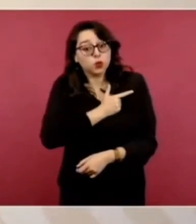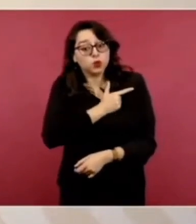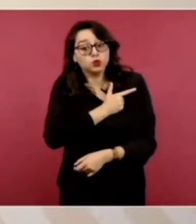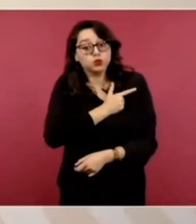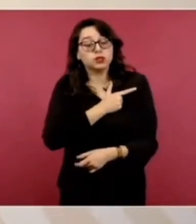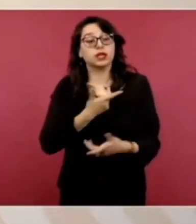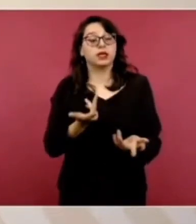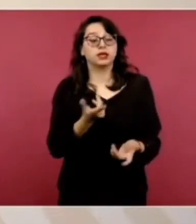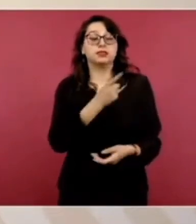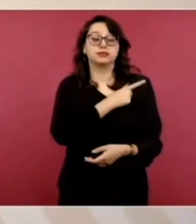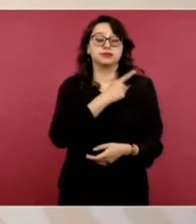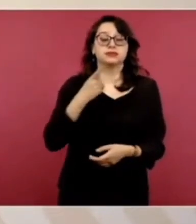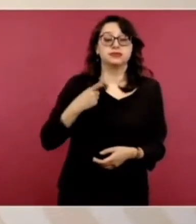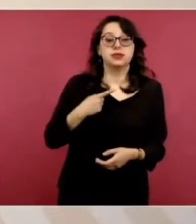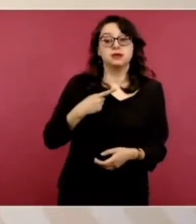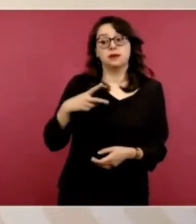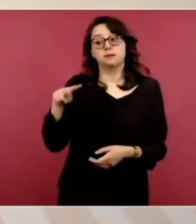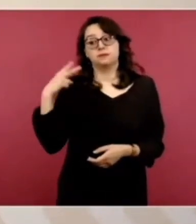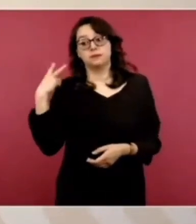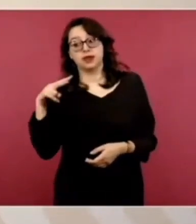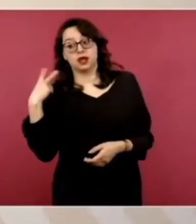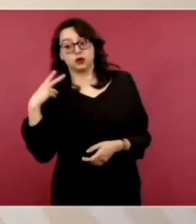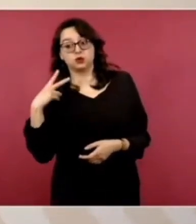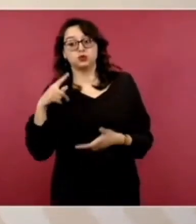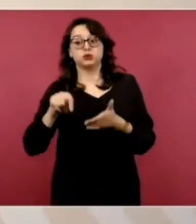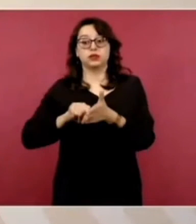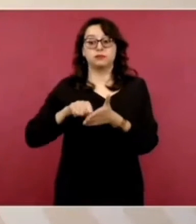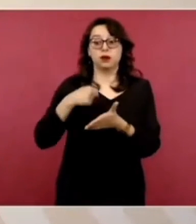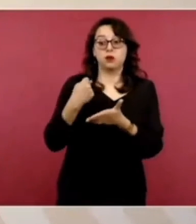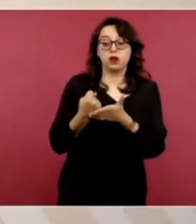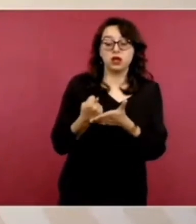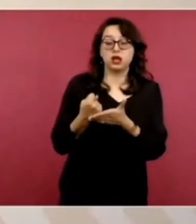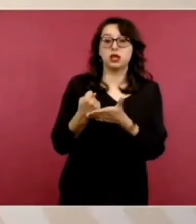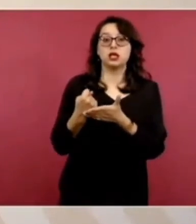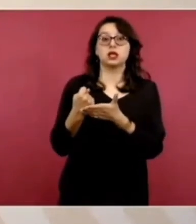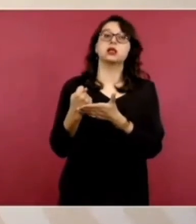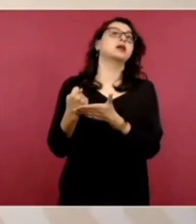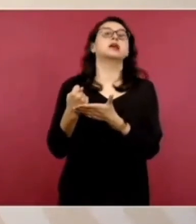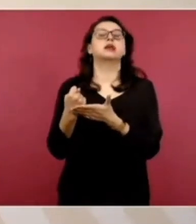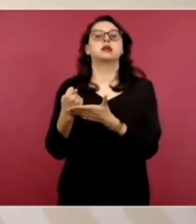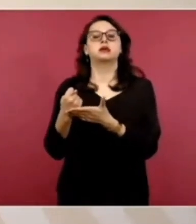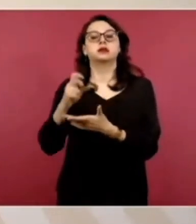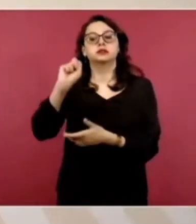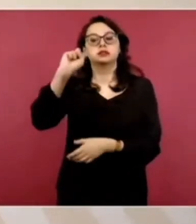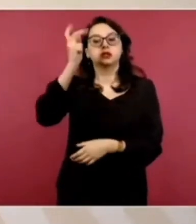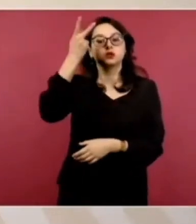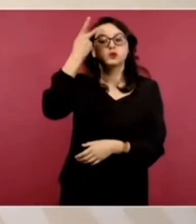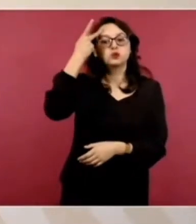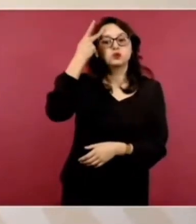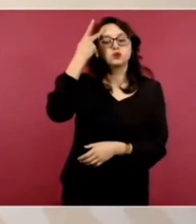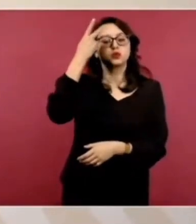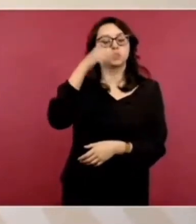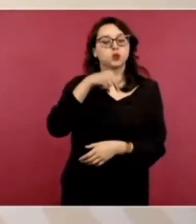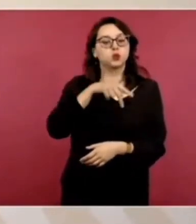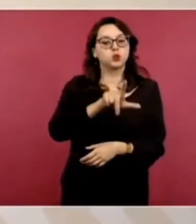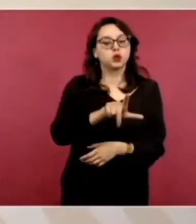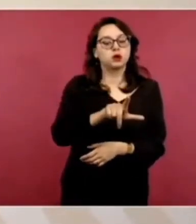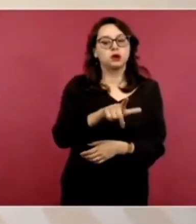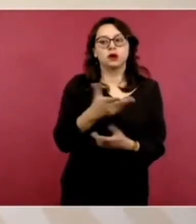de los gobiernos, Veracruz, Tamaulipas, San Luis San Luis Potosí. Potosí, Nuevo